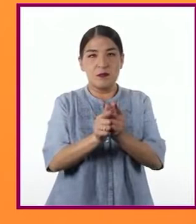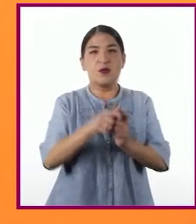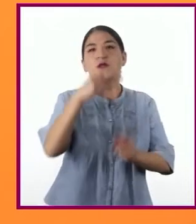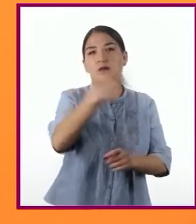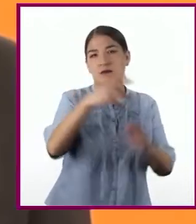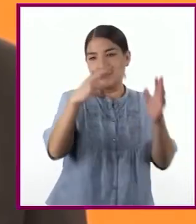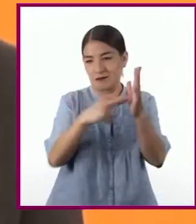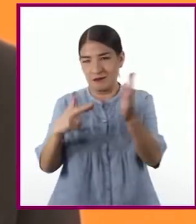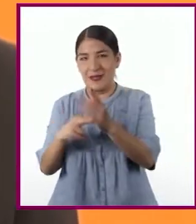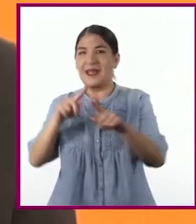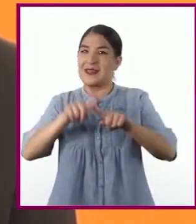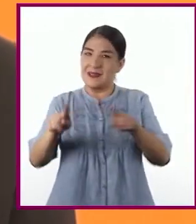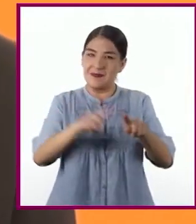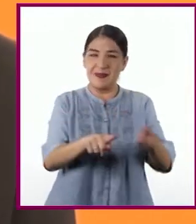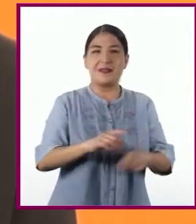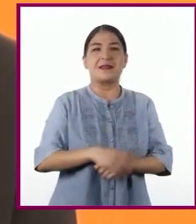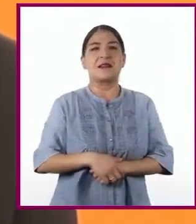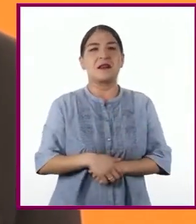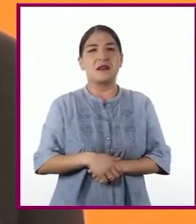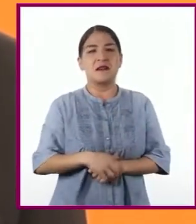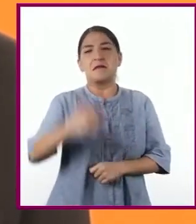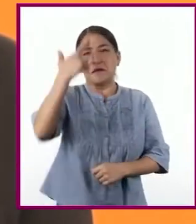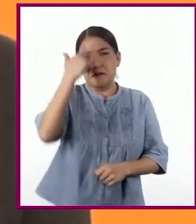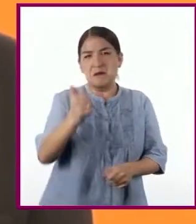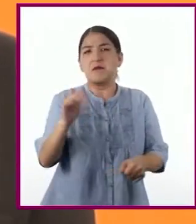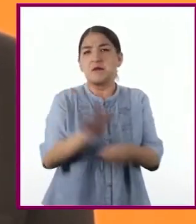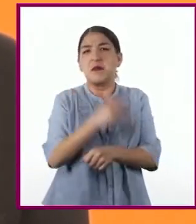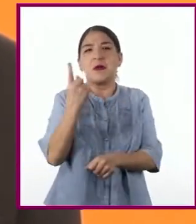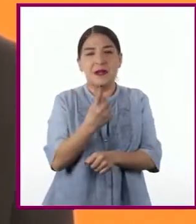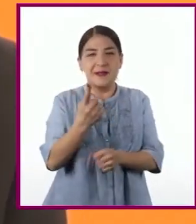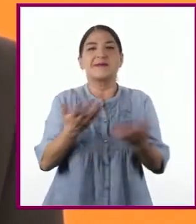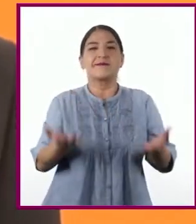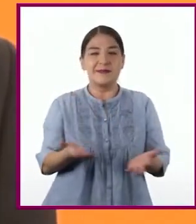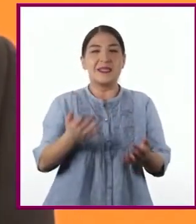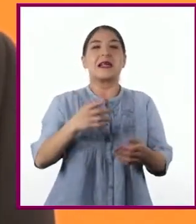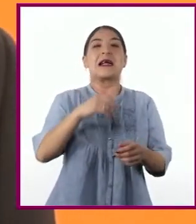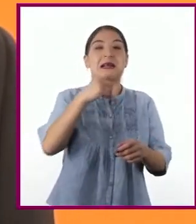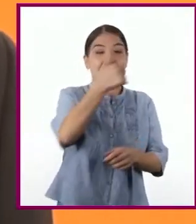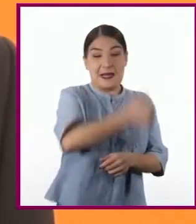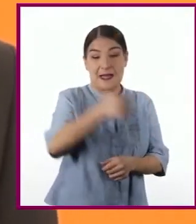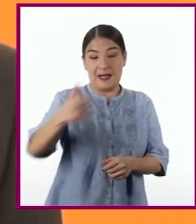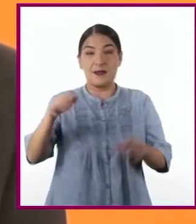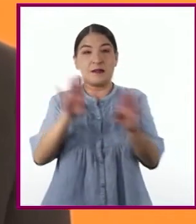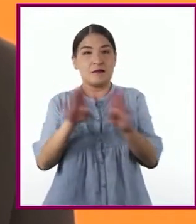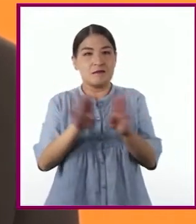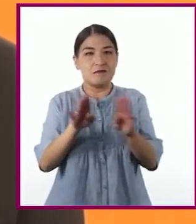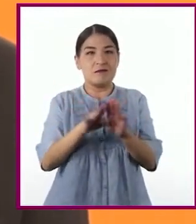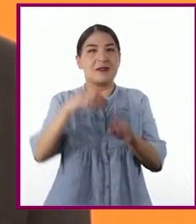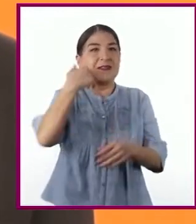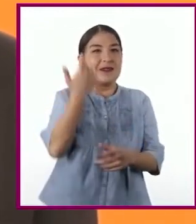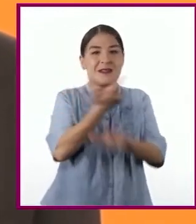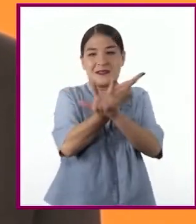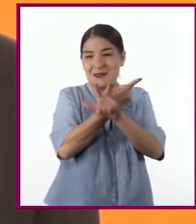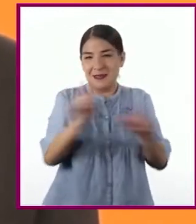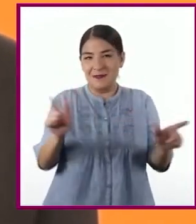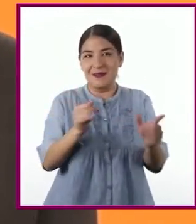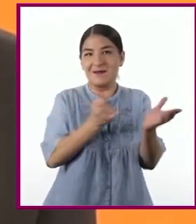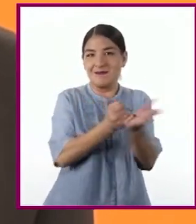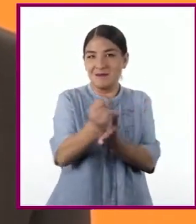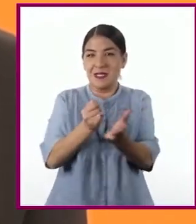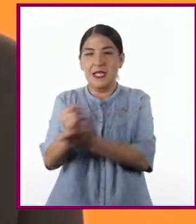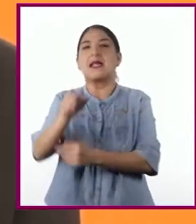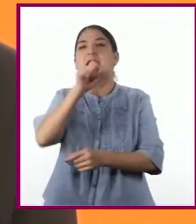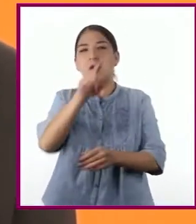propio. La razón es que el ejercicio de la libertad, además de apegarse a la